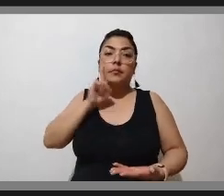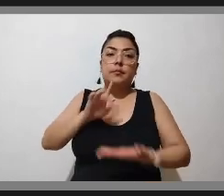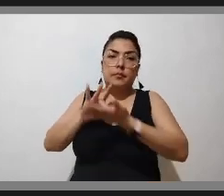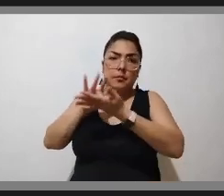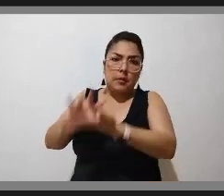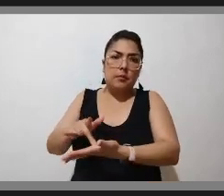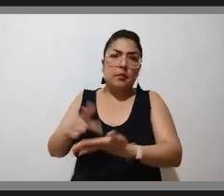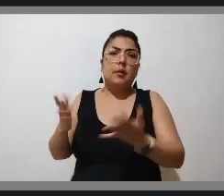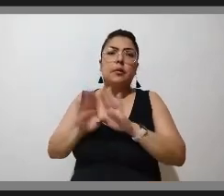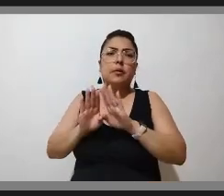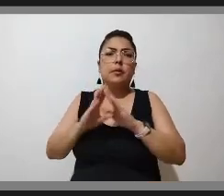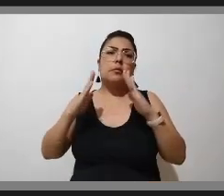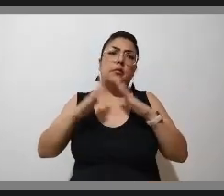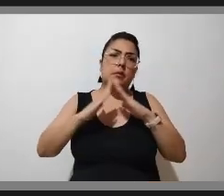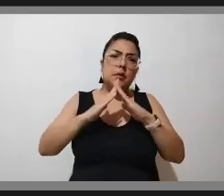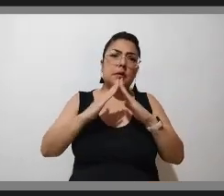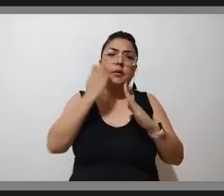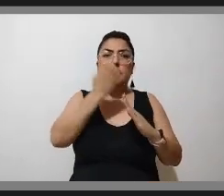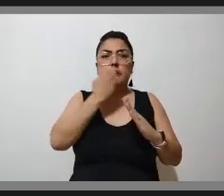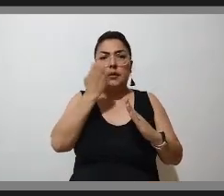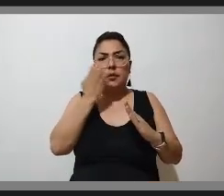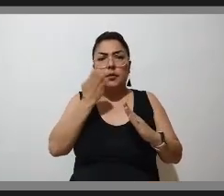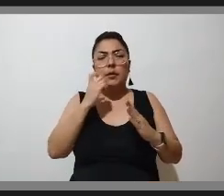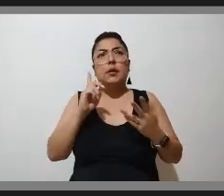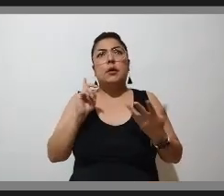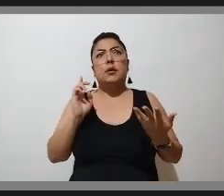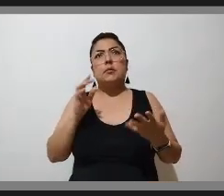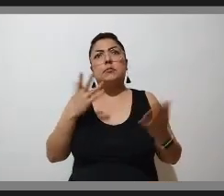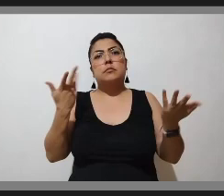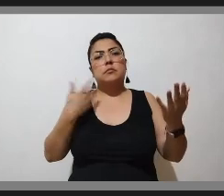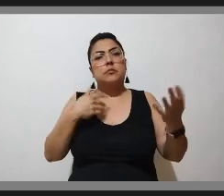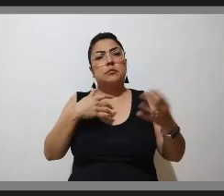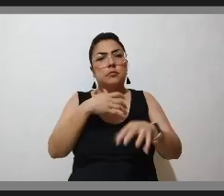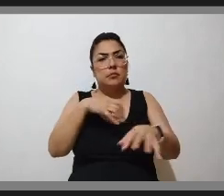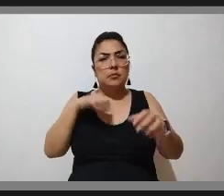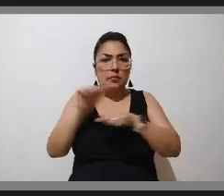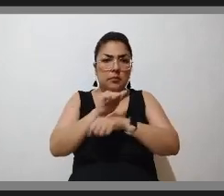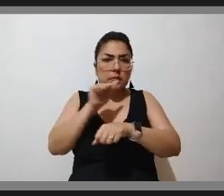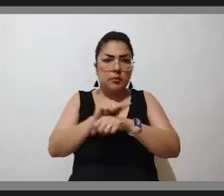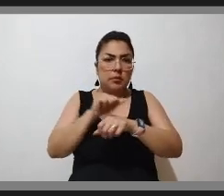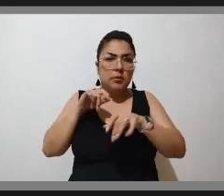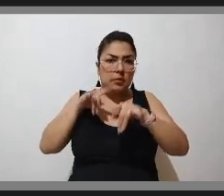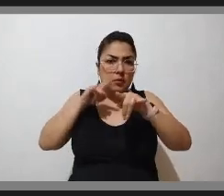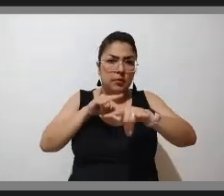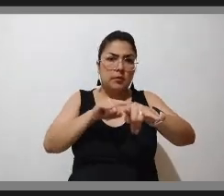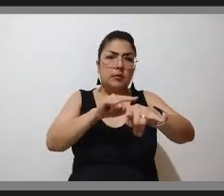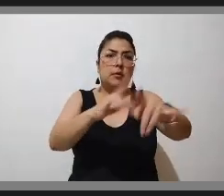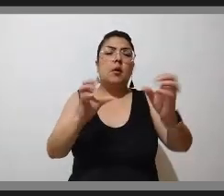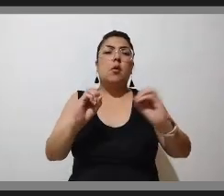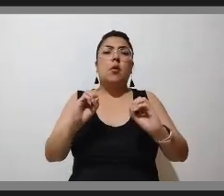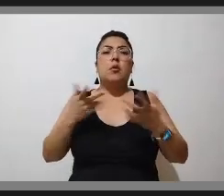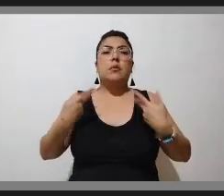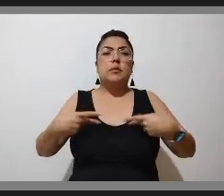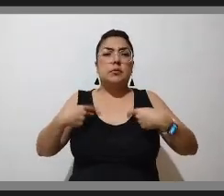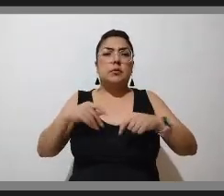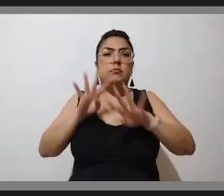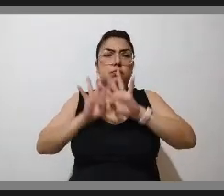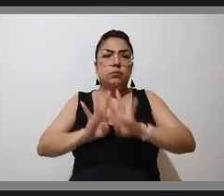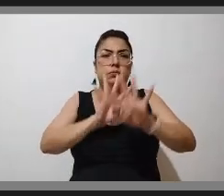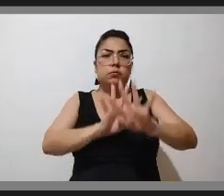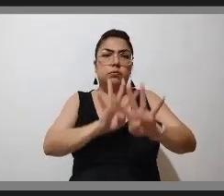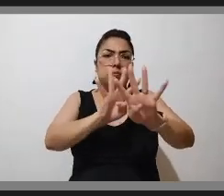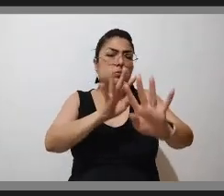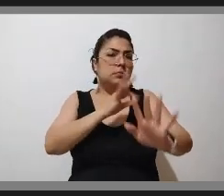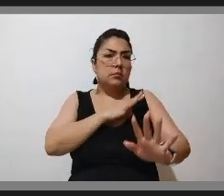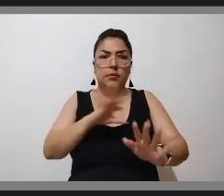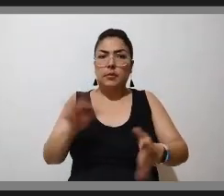creen adecuado hacerlo en su casa, en la escuela, en sus coches, o bien acudiendo a las marchas que ese día se realizan, pues